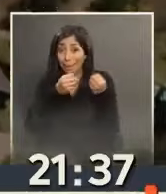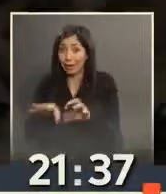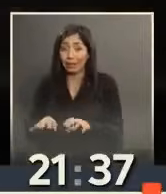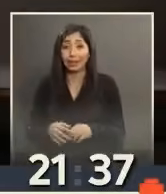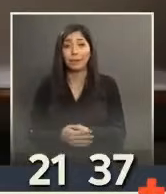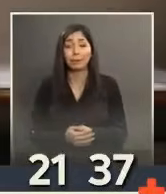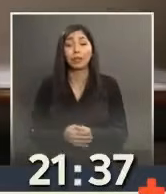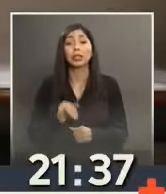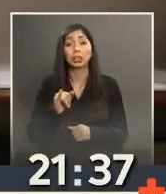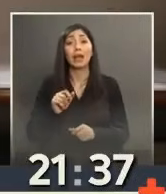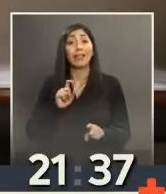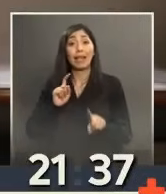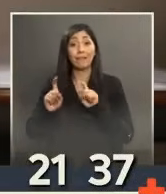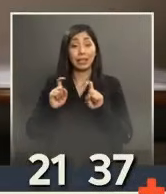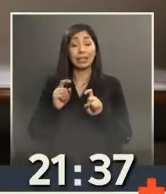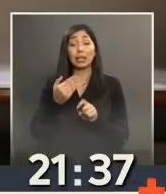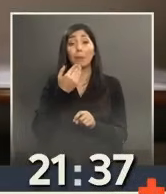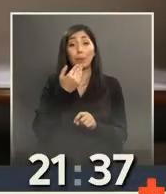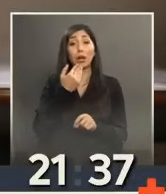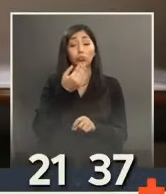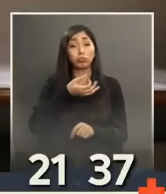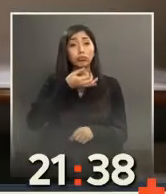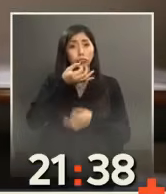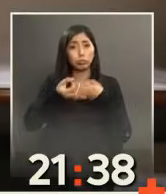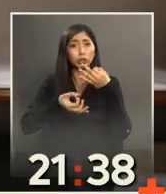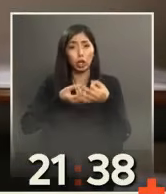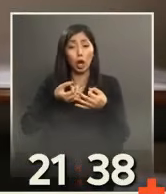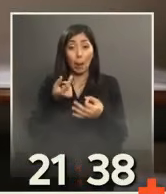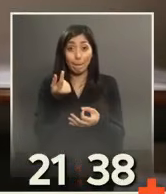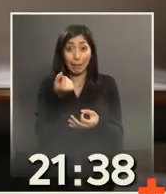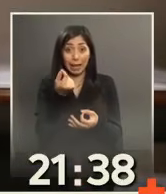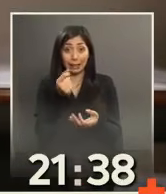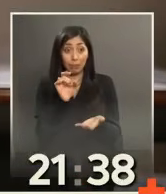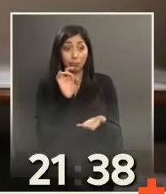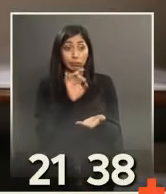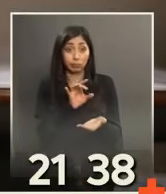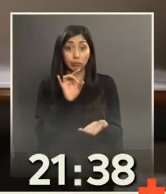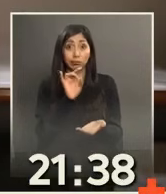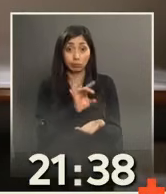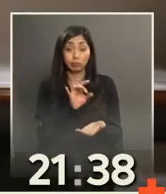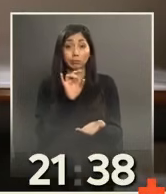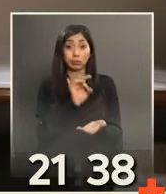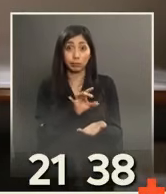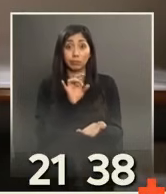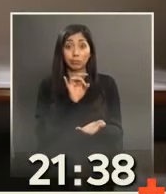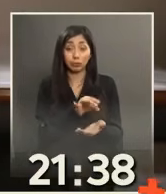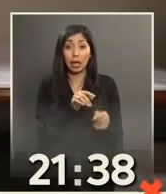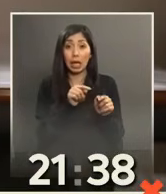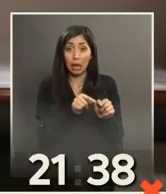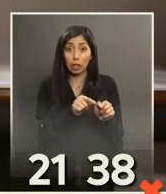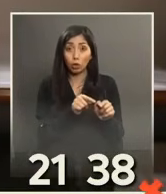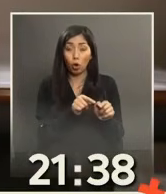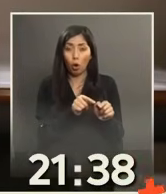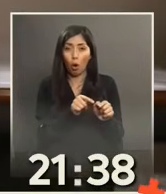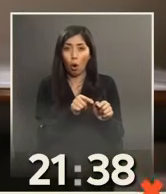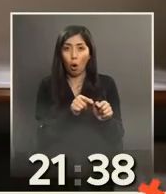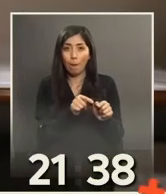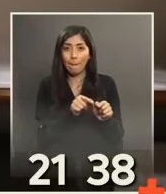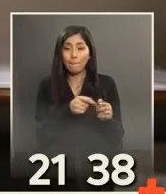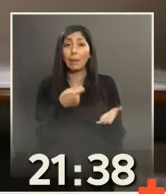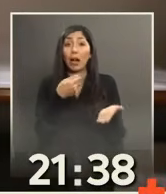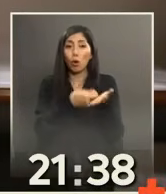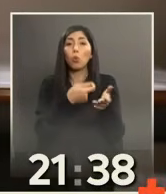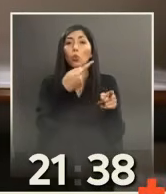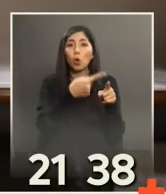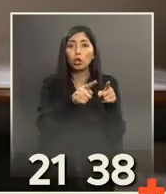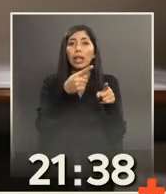defensa señala que varios de los depósitos o el flujo de dinero terminó pagando, aunque sean cuotas,